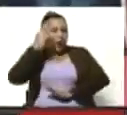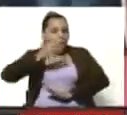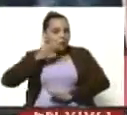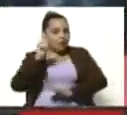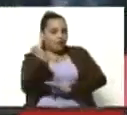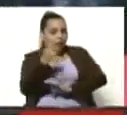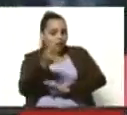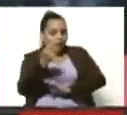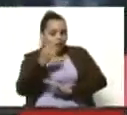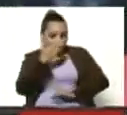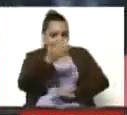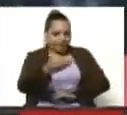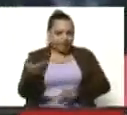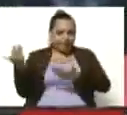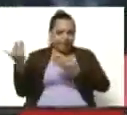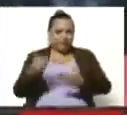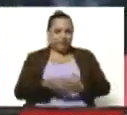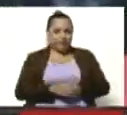adelante Gracias